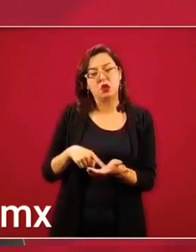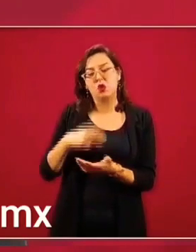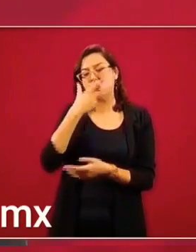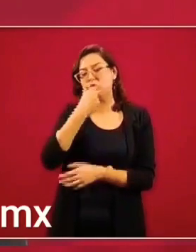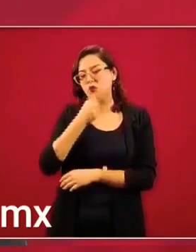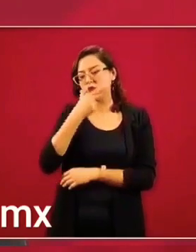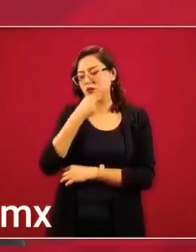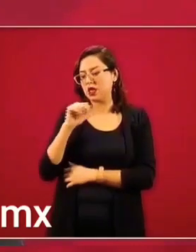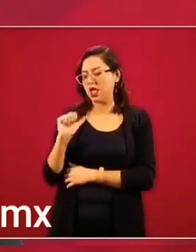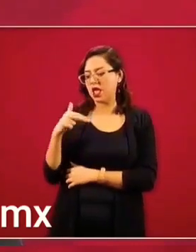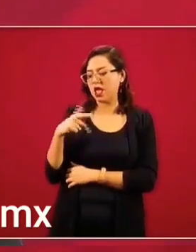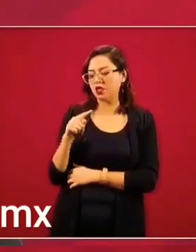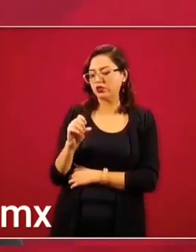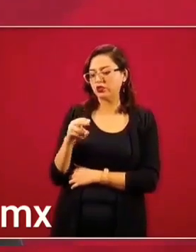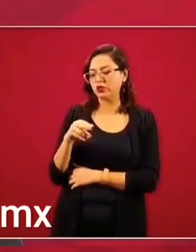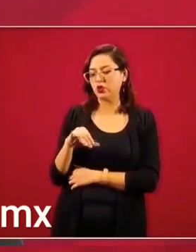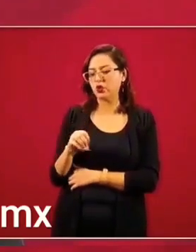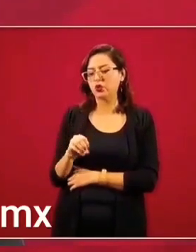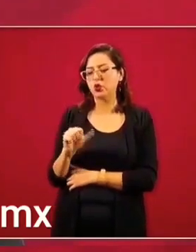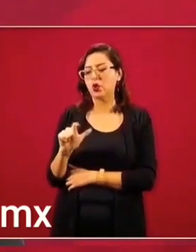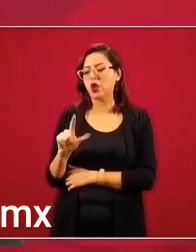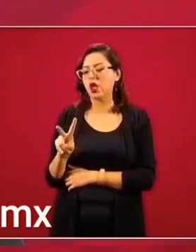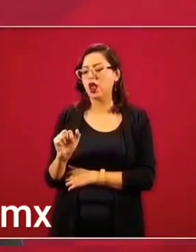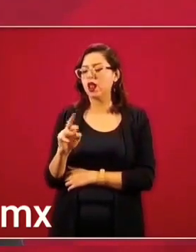Antonio Álvarez Lima,